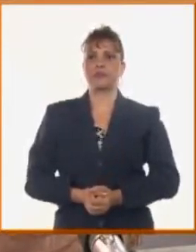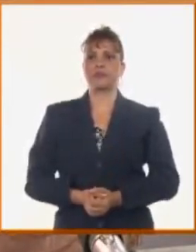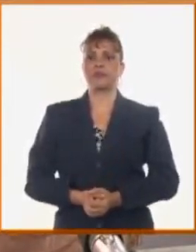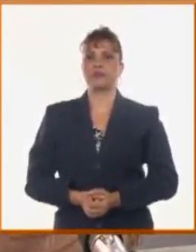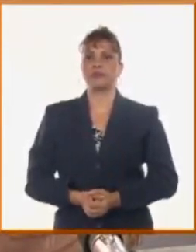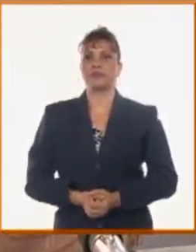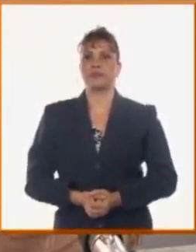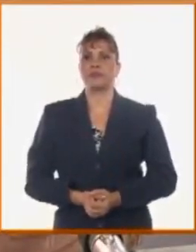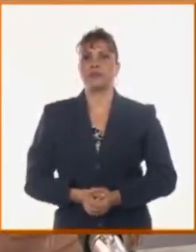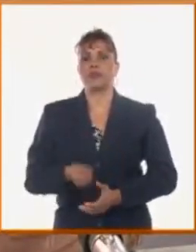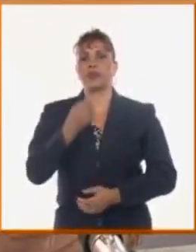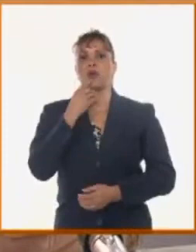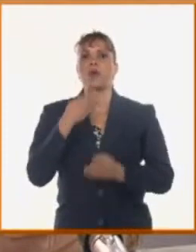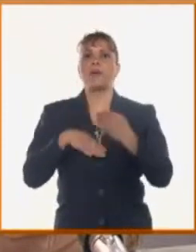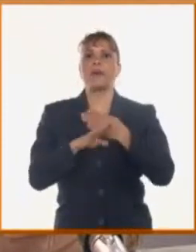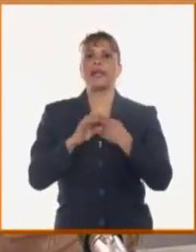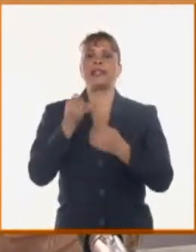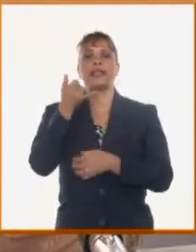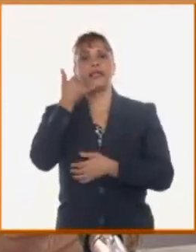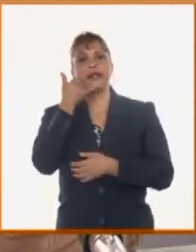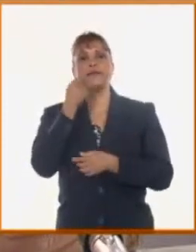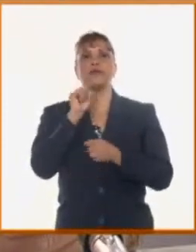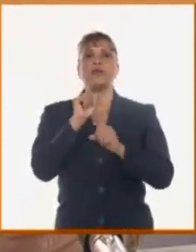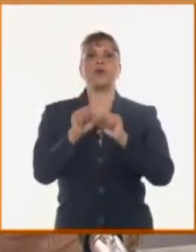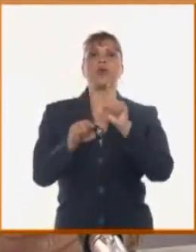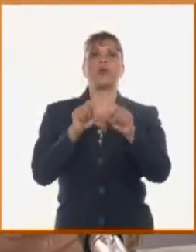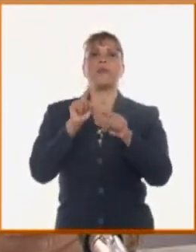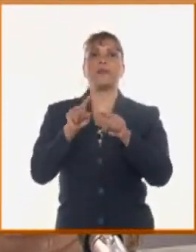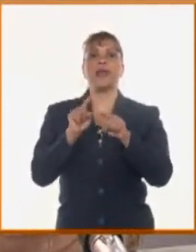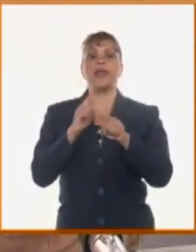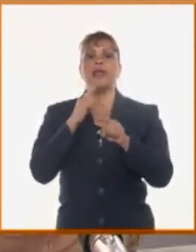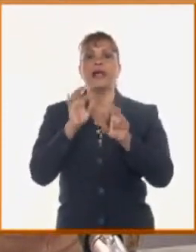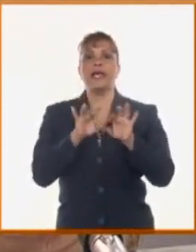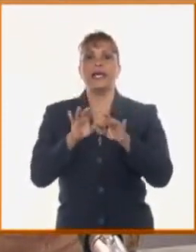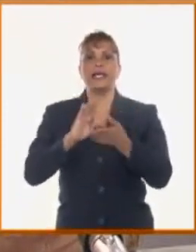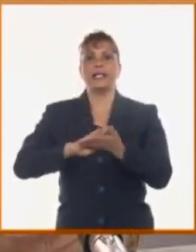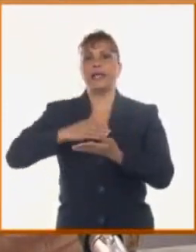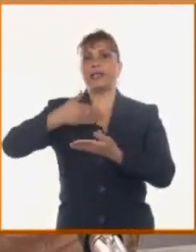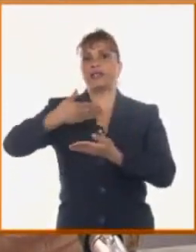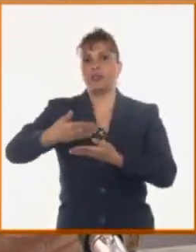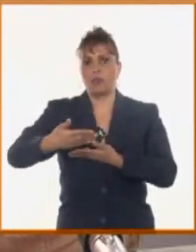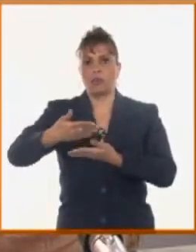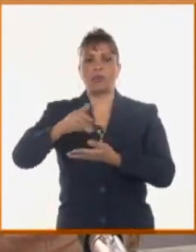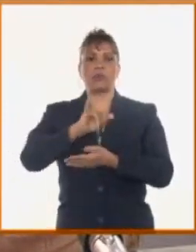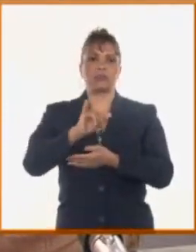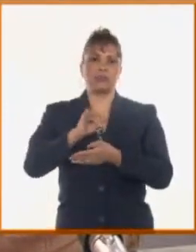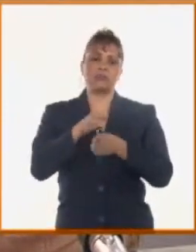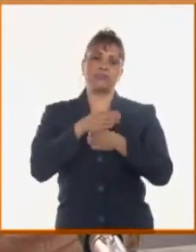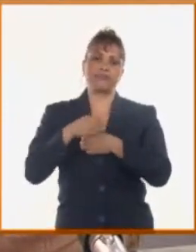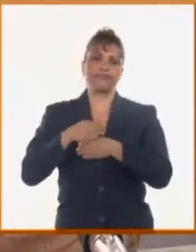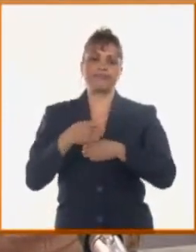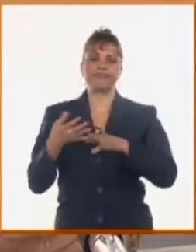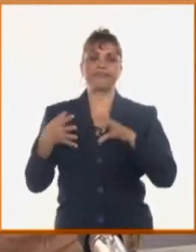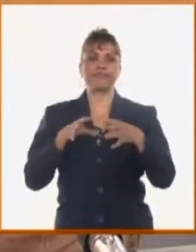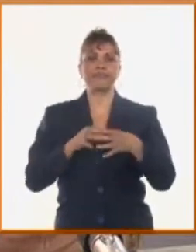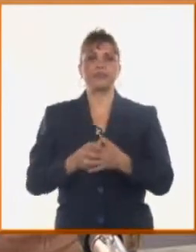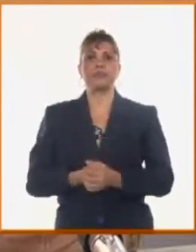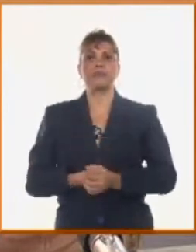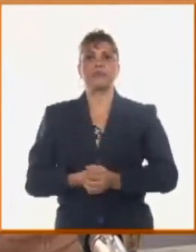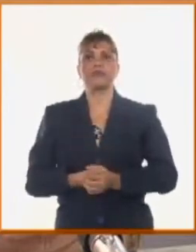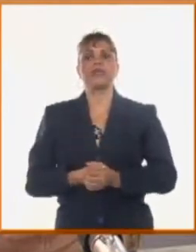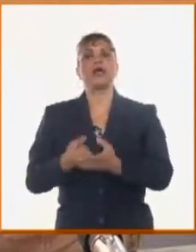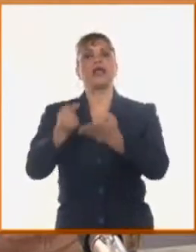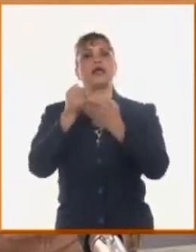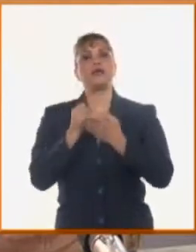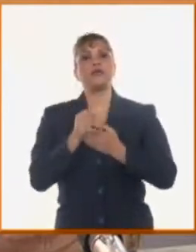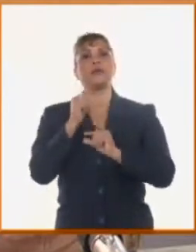a comprar PC, a comprar teléfono, a comprar laptop, es una dificultad que hoy se tiene, pero que consideramos que el pequeño aporte que ha venido